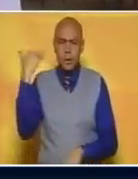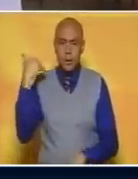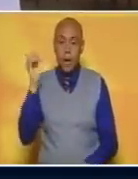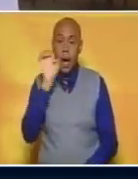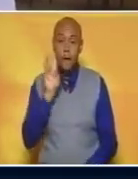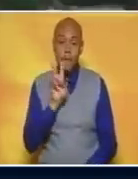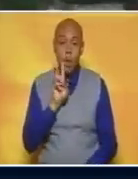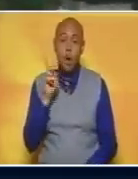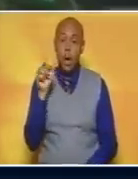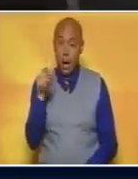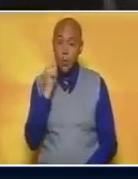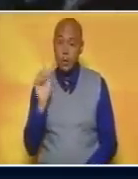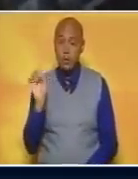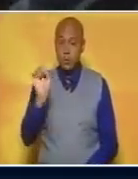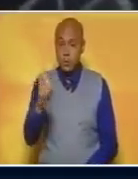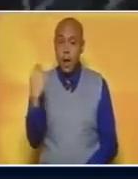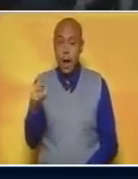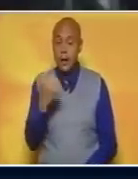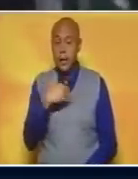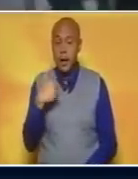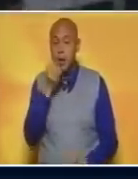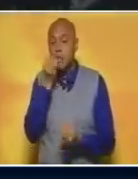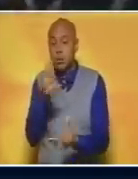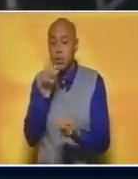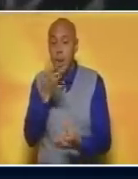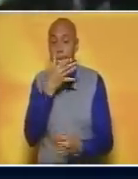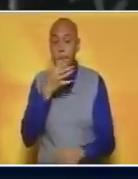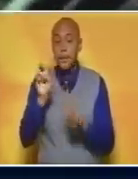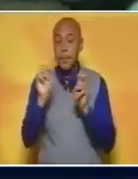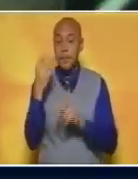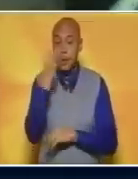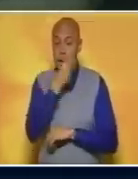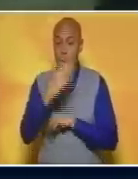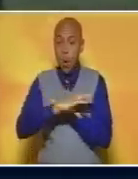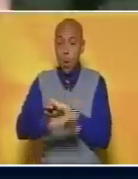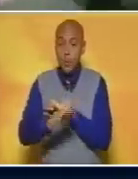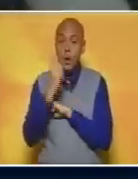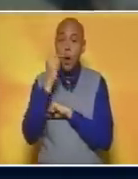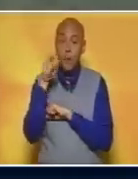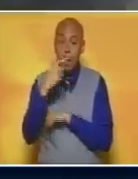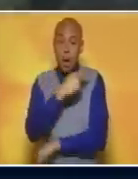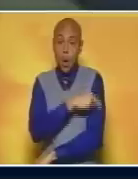Morales para declarar dentro de un caso de supuesta corrupción tras salir